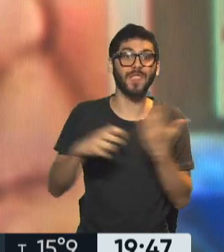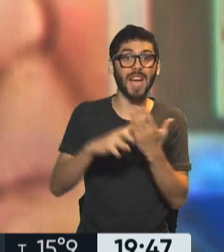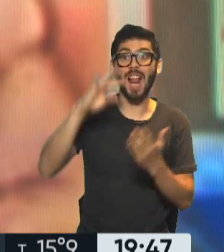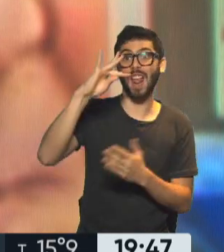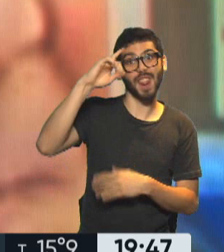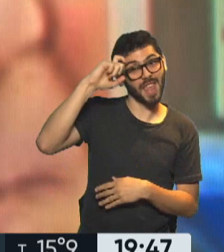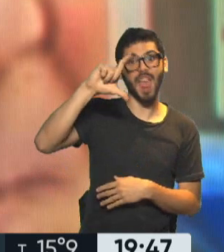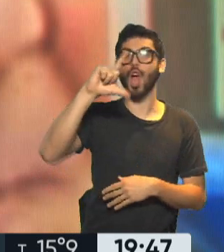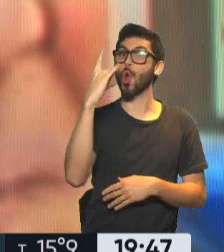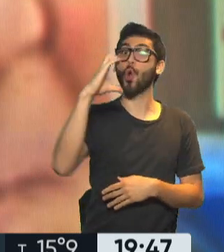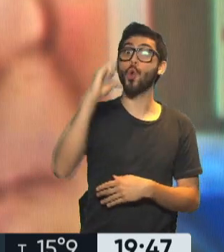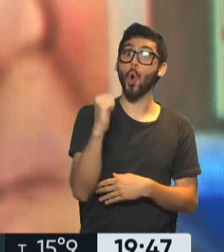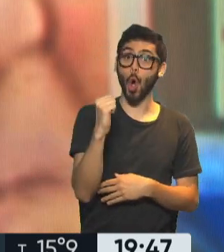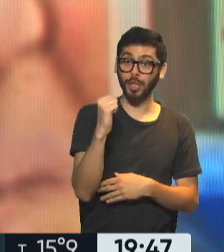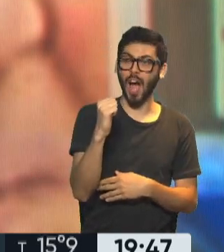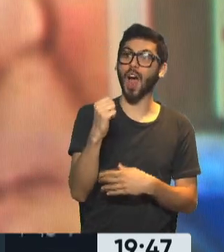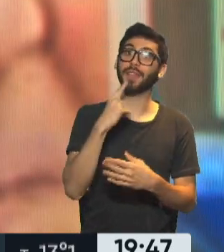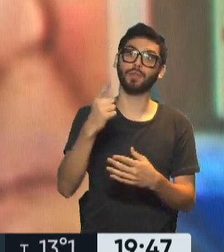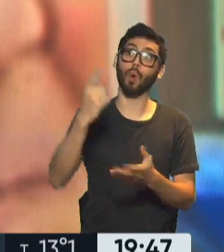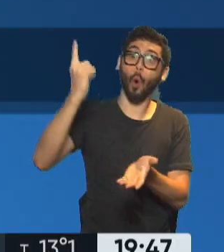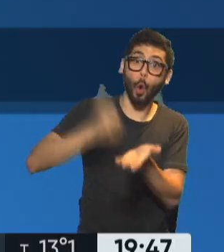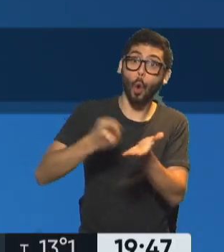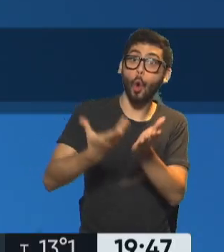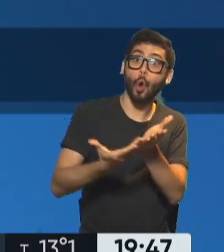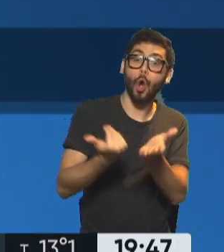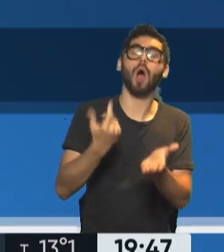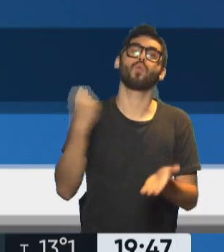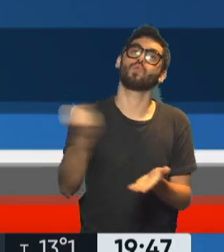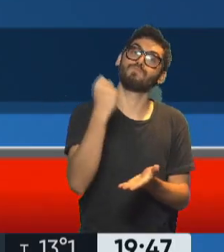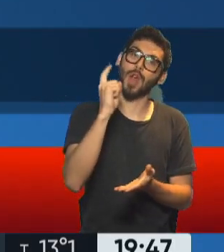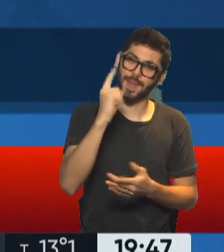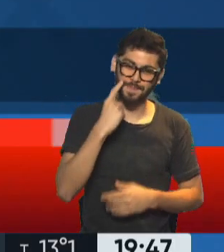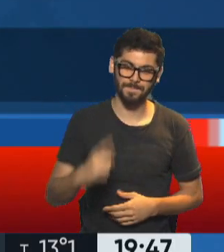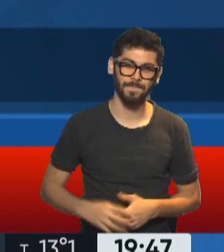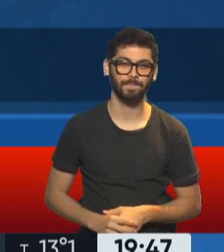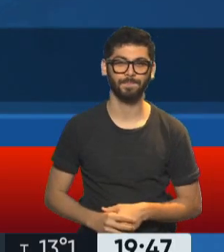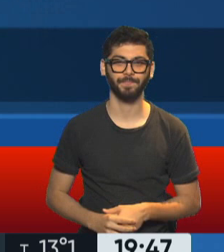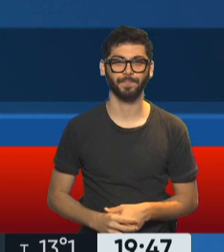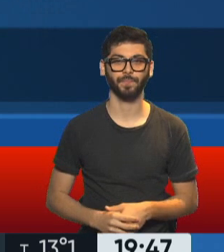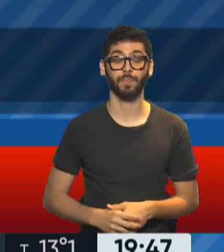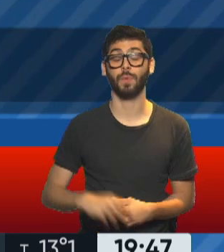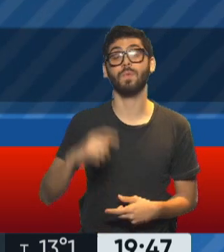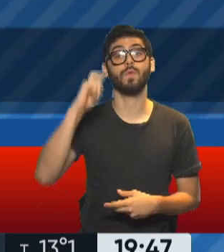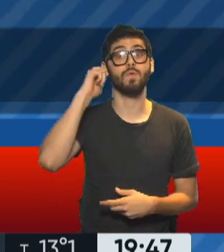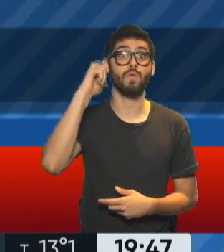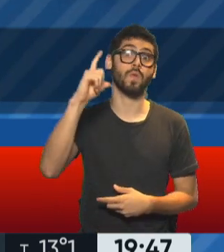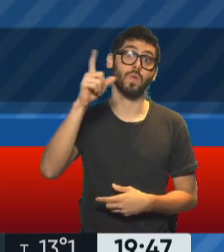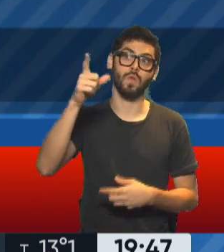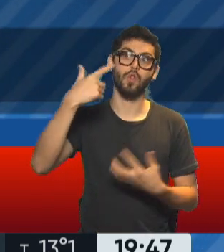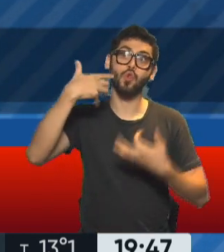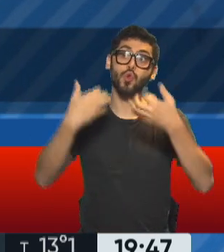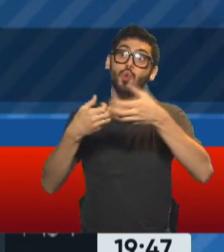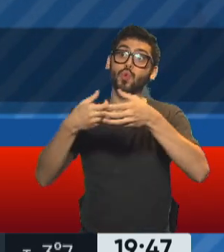Luca, explica la importancia de esa decisión. Lo que se ha logrado, que la Corte